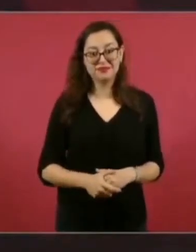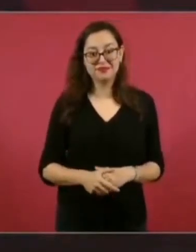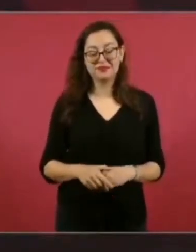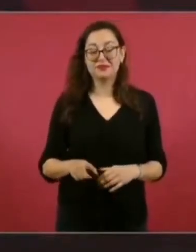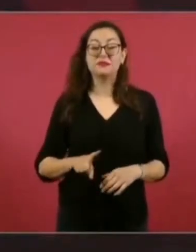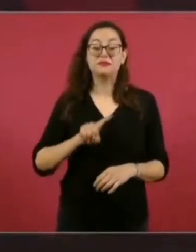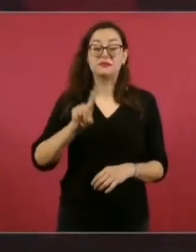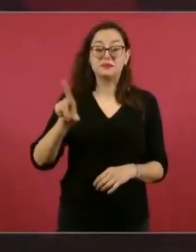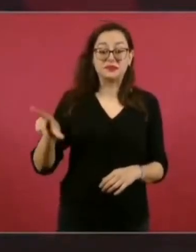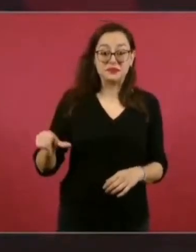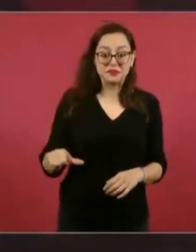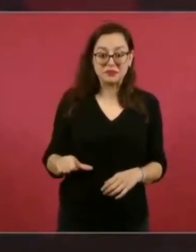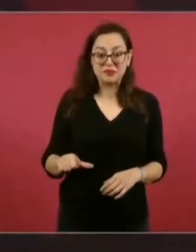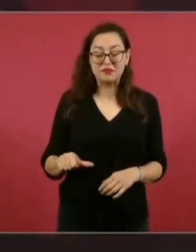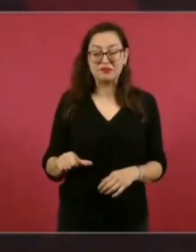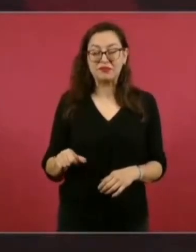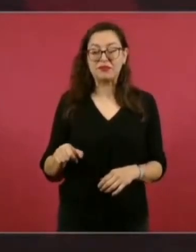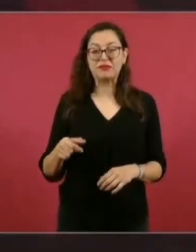Entonces,